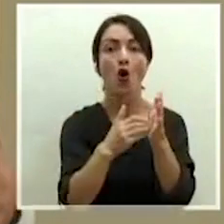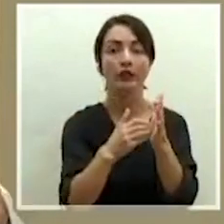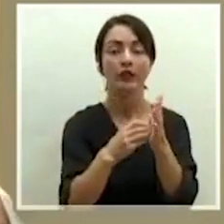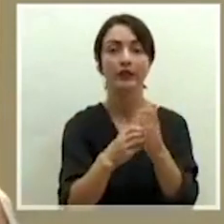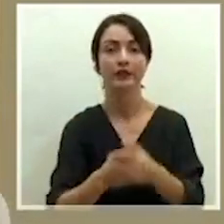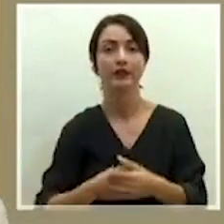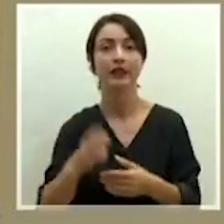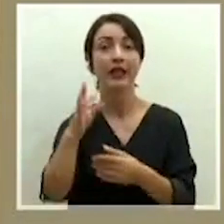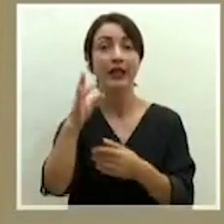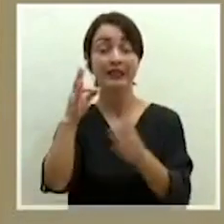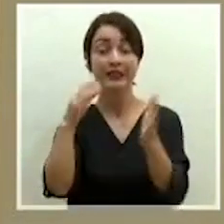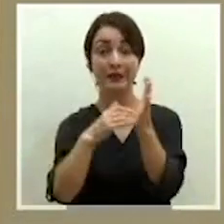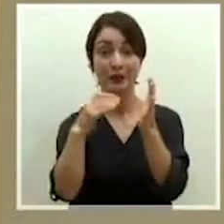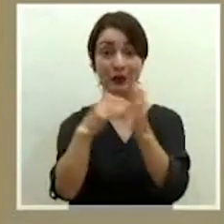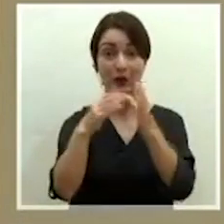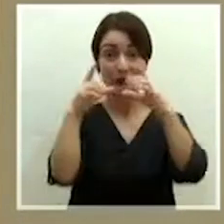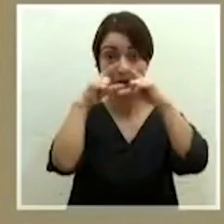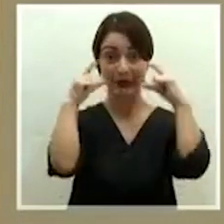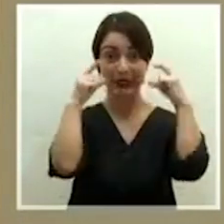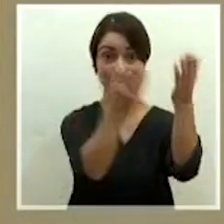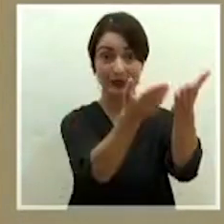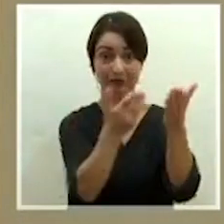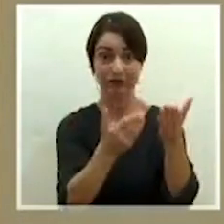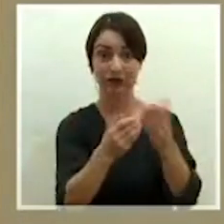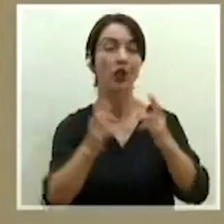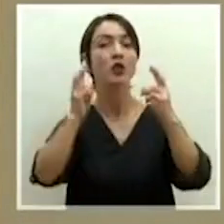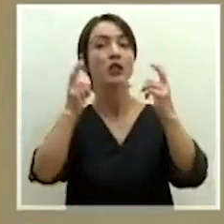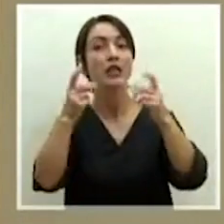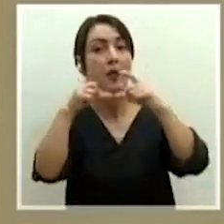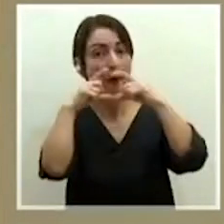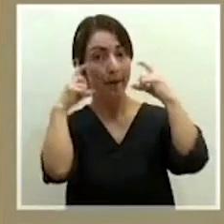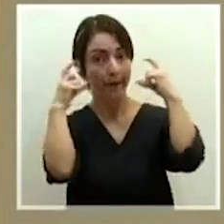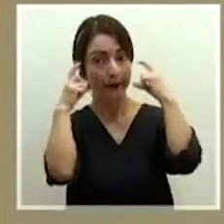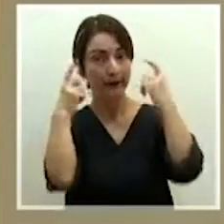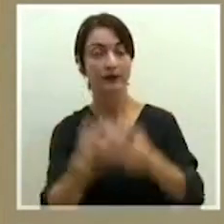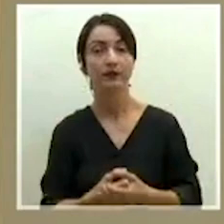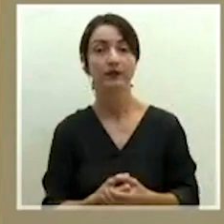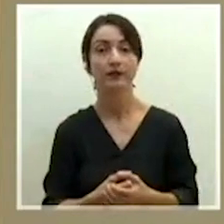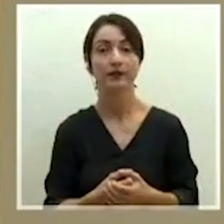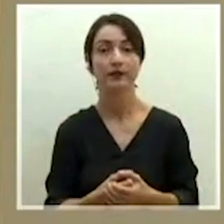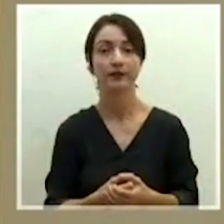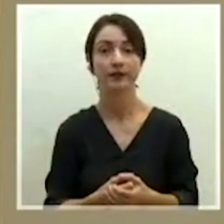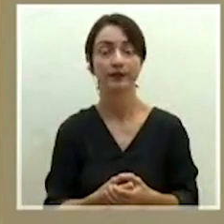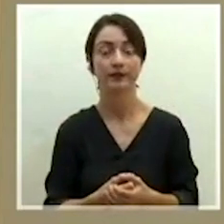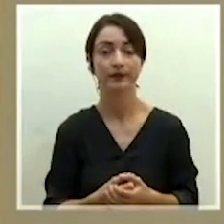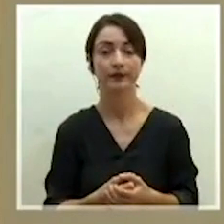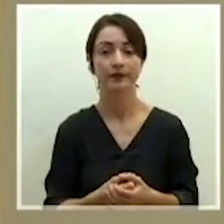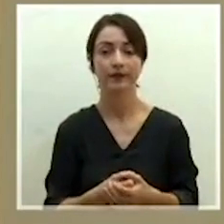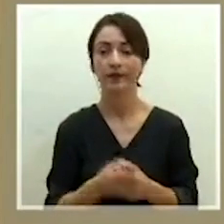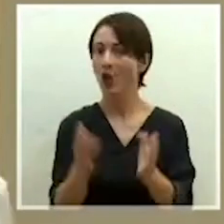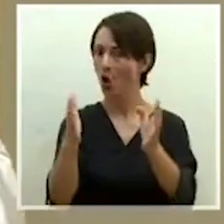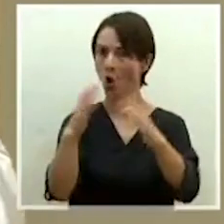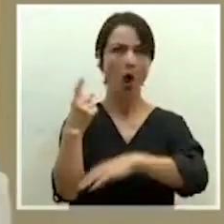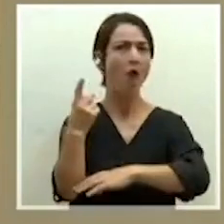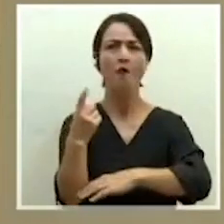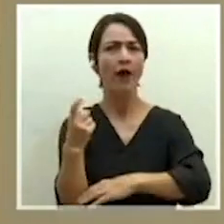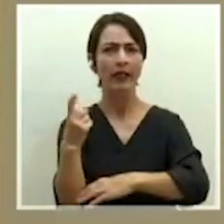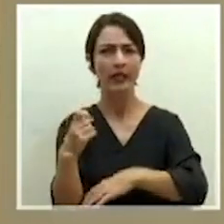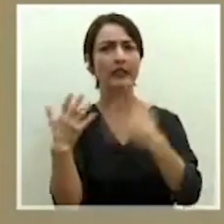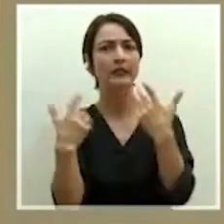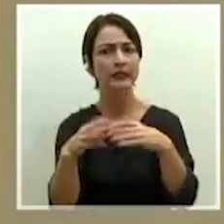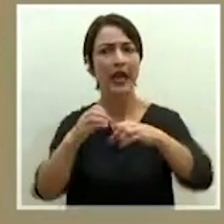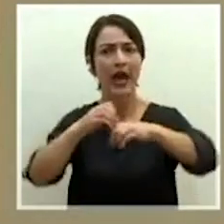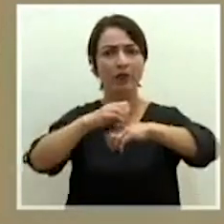7 millones de mascarillas. Así que el tema de mascarillas, no hay un faltante, se están